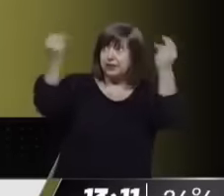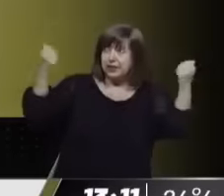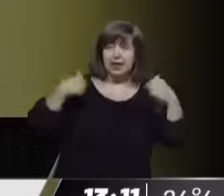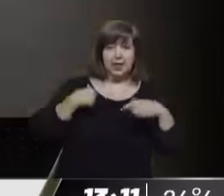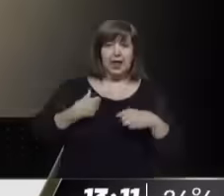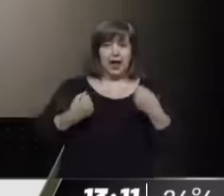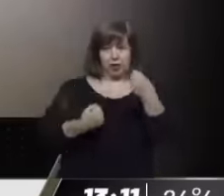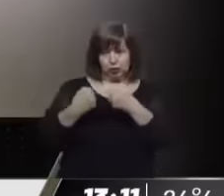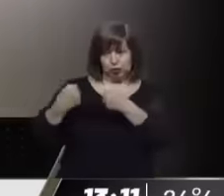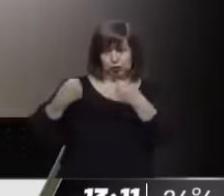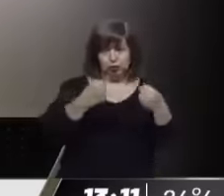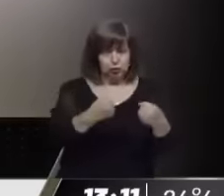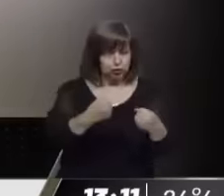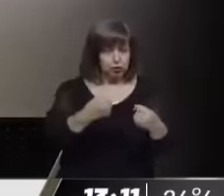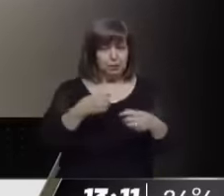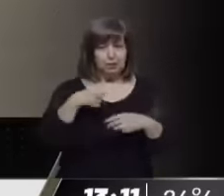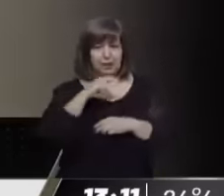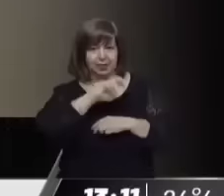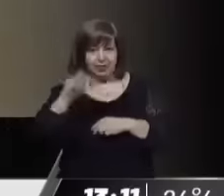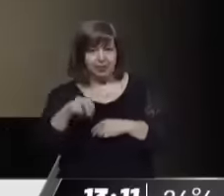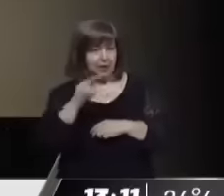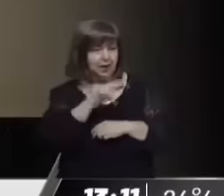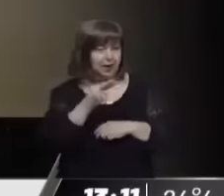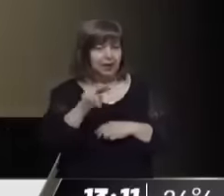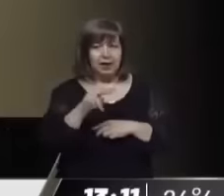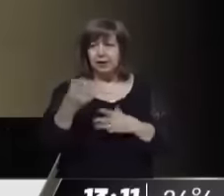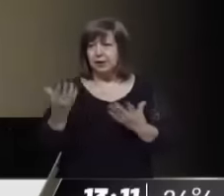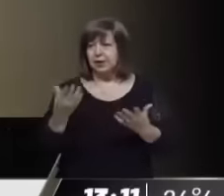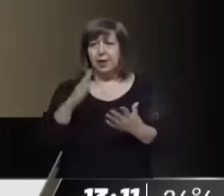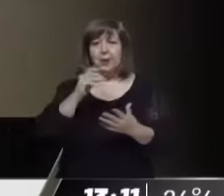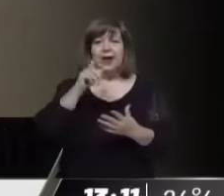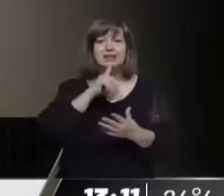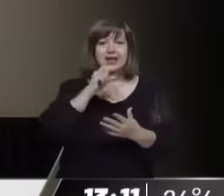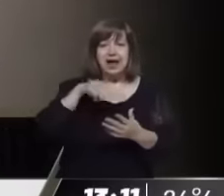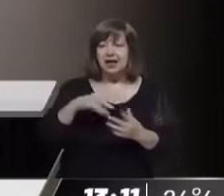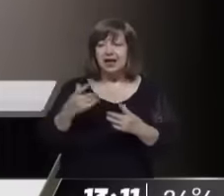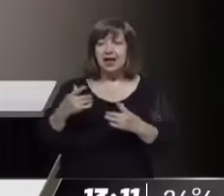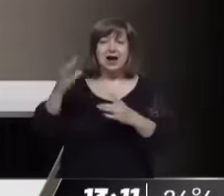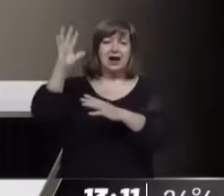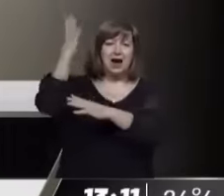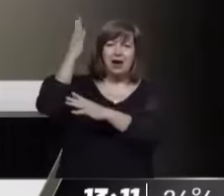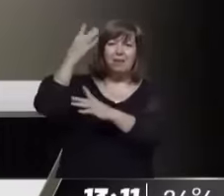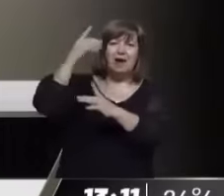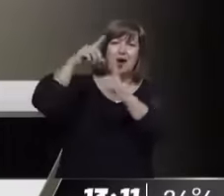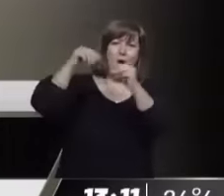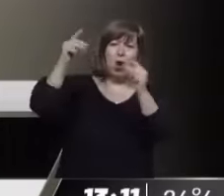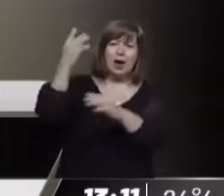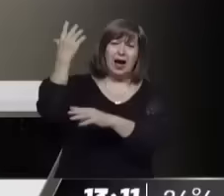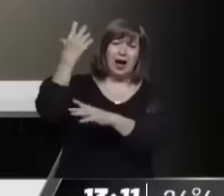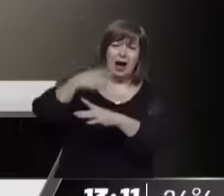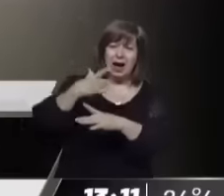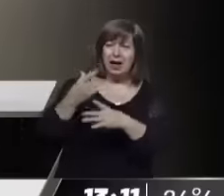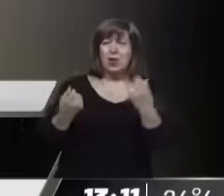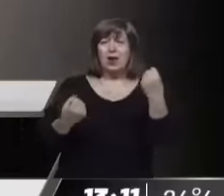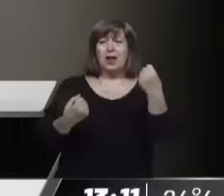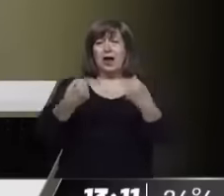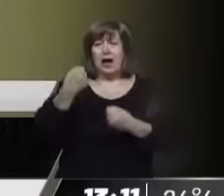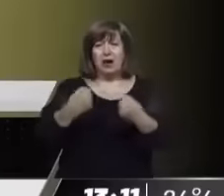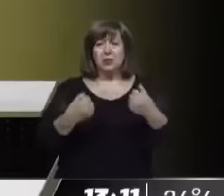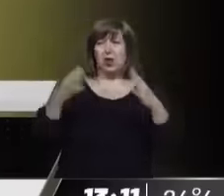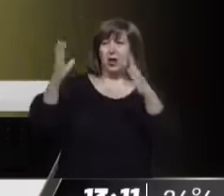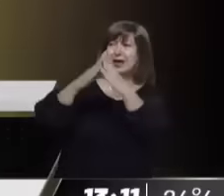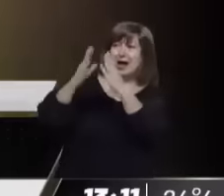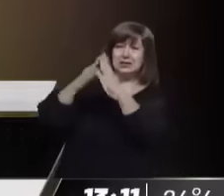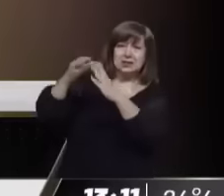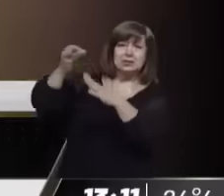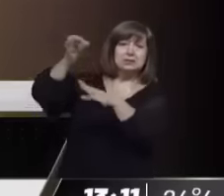de la tormenta, las consecuencias en la zona de la villa cabecera de Beltrán, ramas, árboles, hojas, los autos, las casas de las